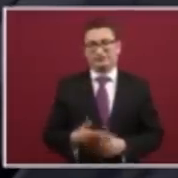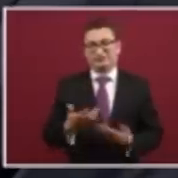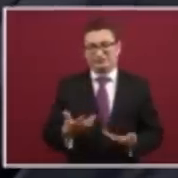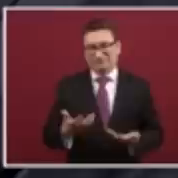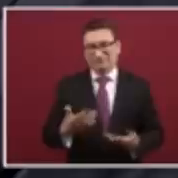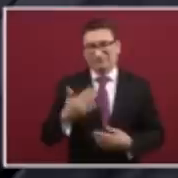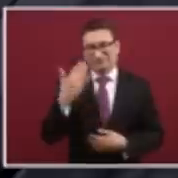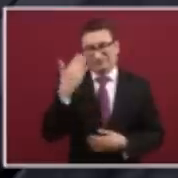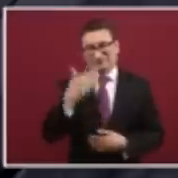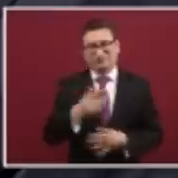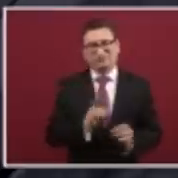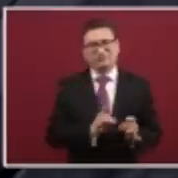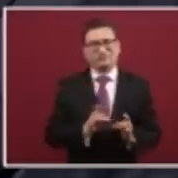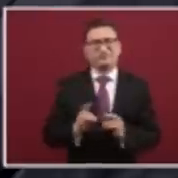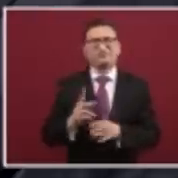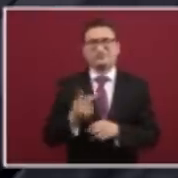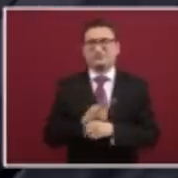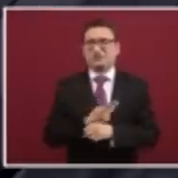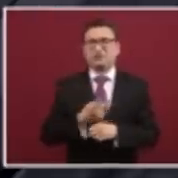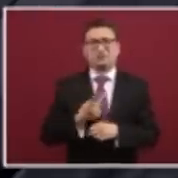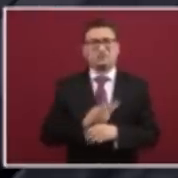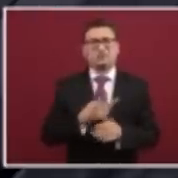sucedía mucho.